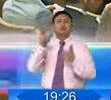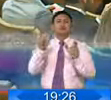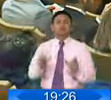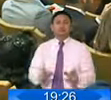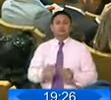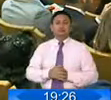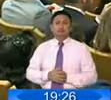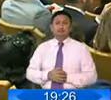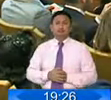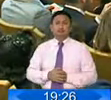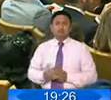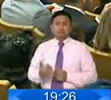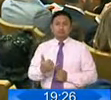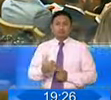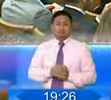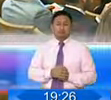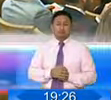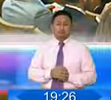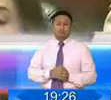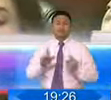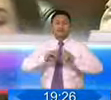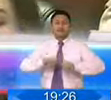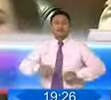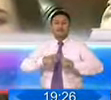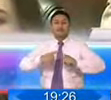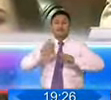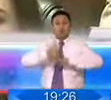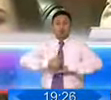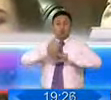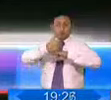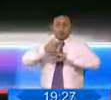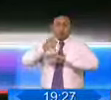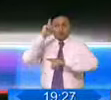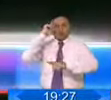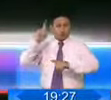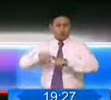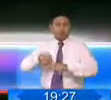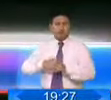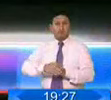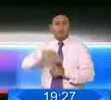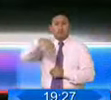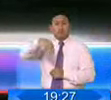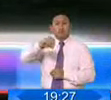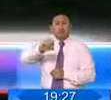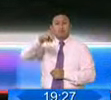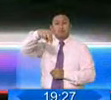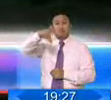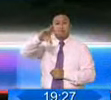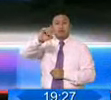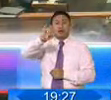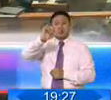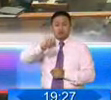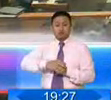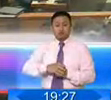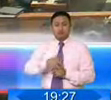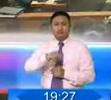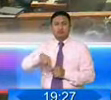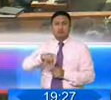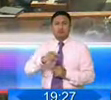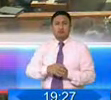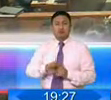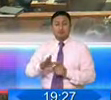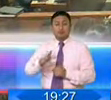Esta situación ha sido criticada por varias exautoridades capitalinas. Paco Moncayo aseguró que la urbe se caracterizaba por un